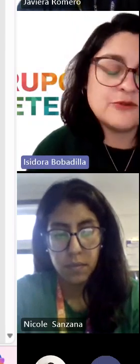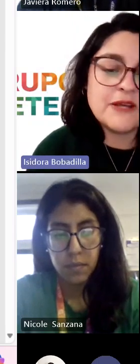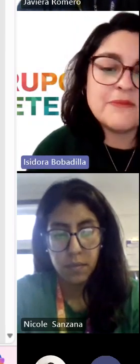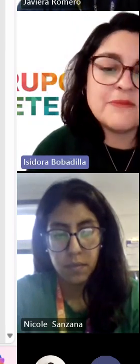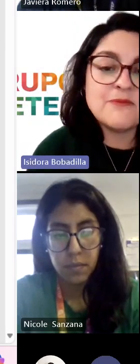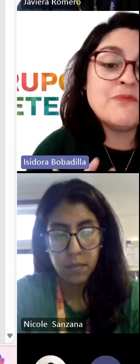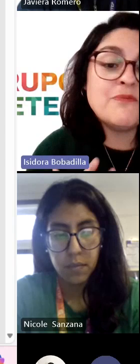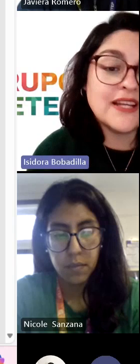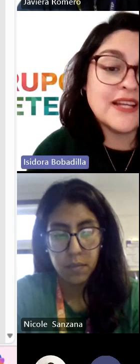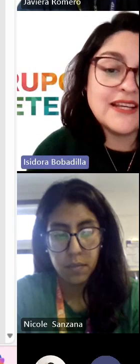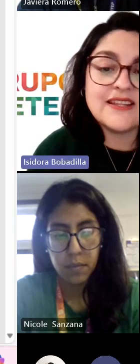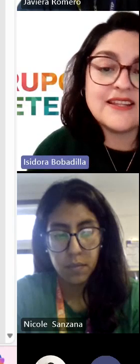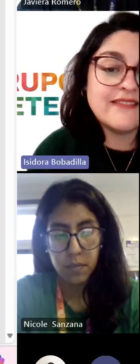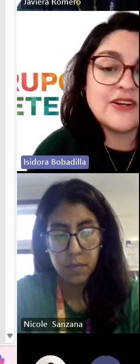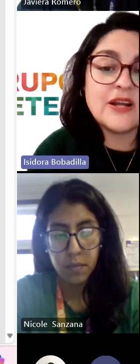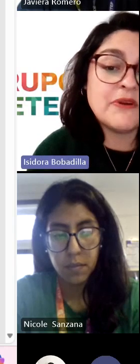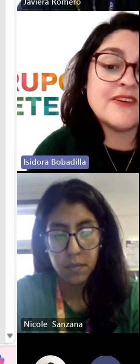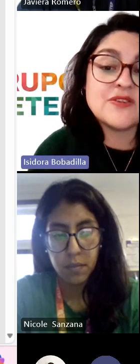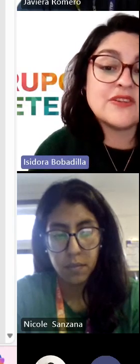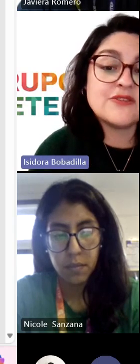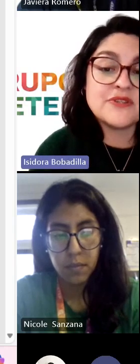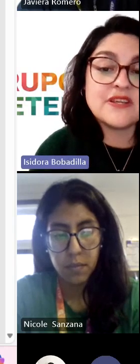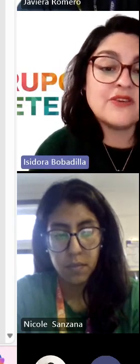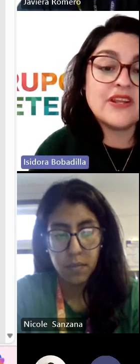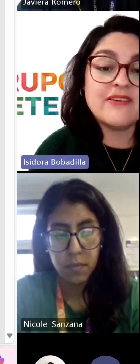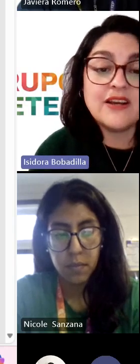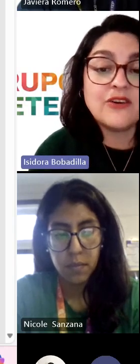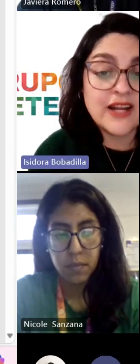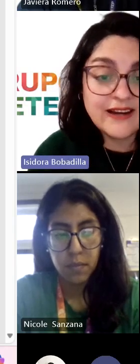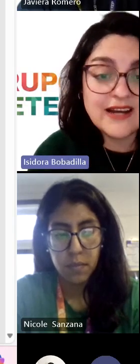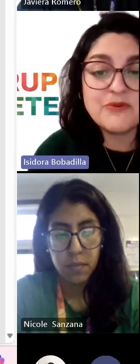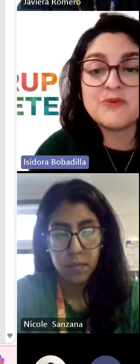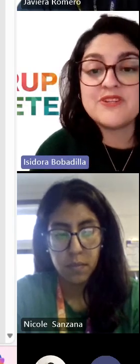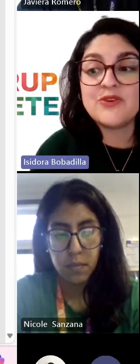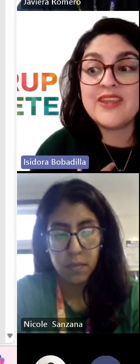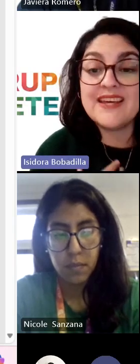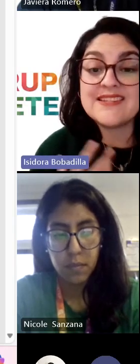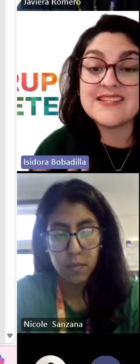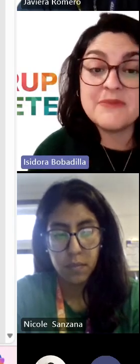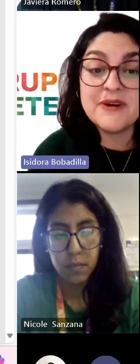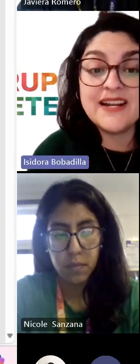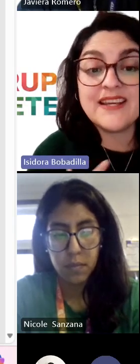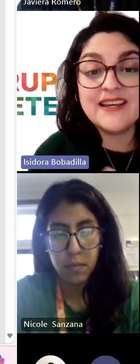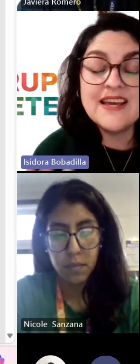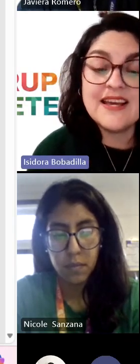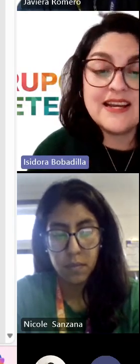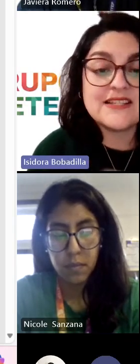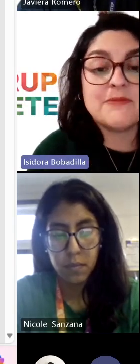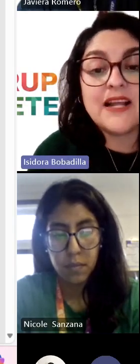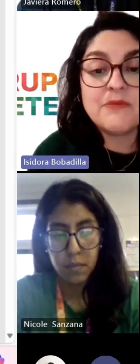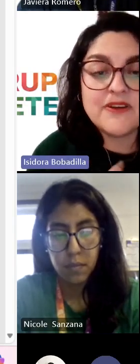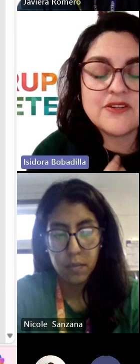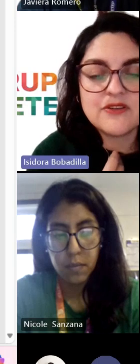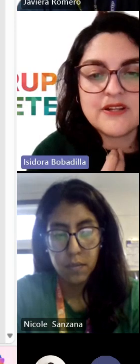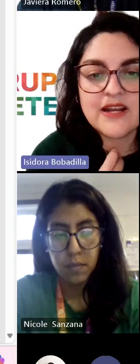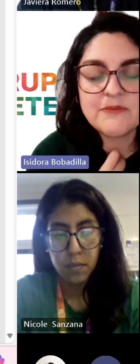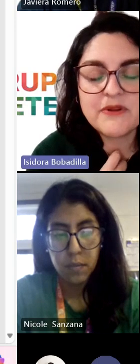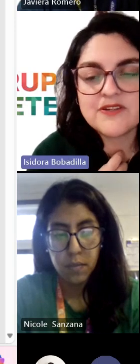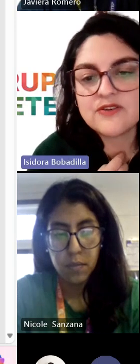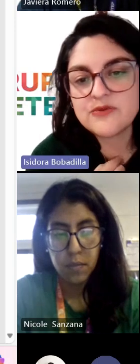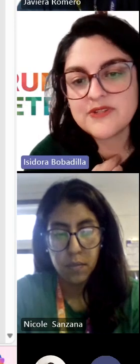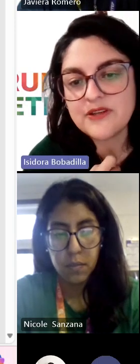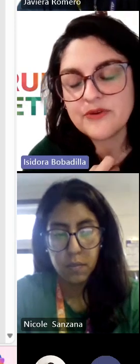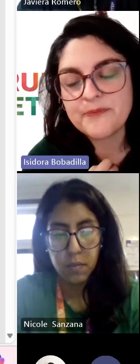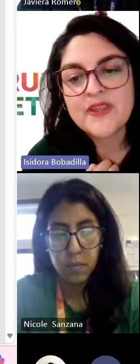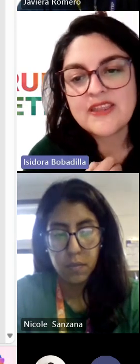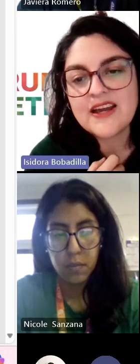contar un tema que es muy importante que tiene que ver con la previsión del suicidio a nivel escolar, a propósito de esta semana que es la semana de la